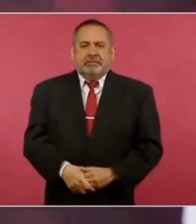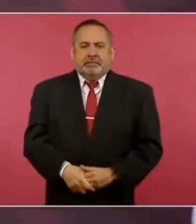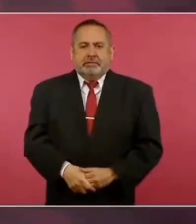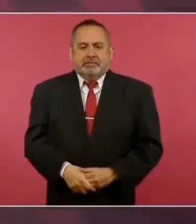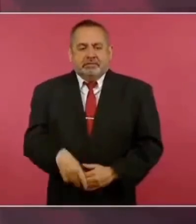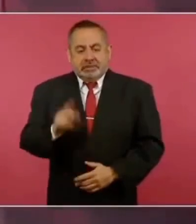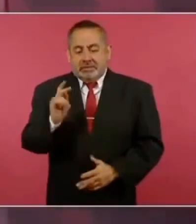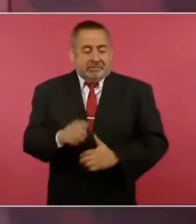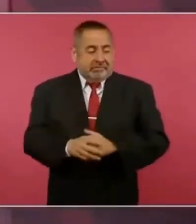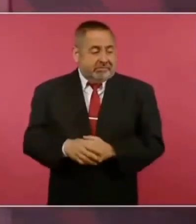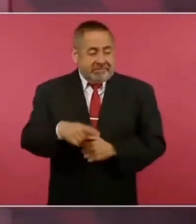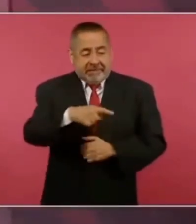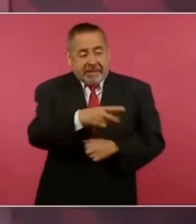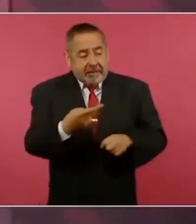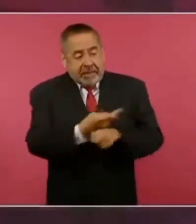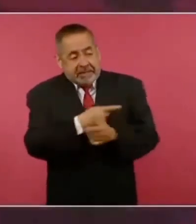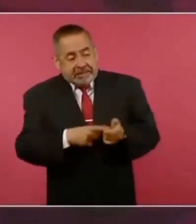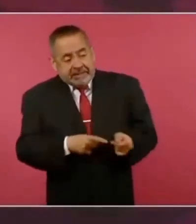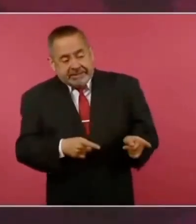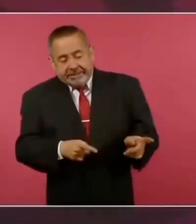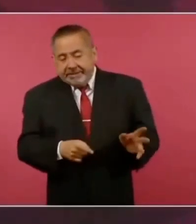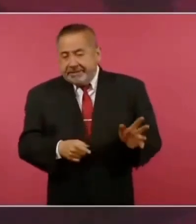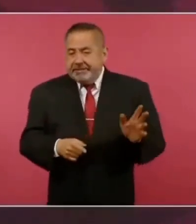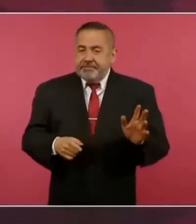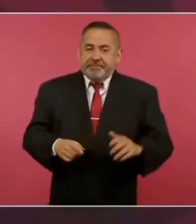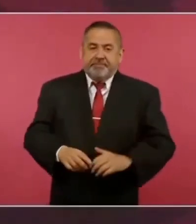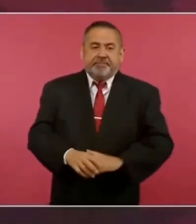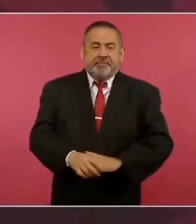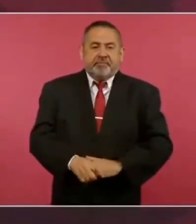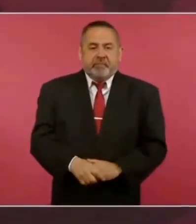no sé qué les está pasando,